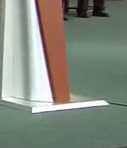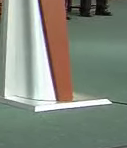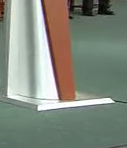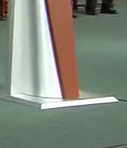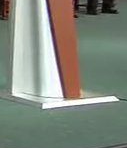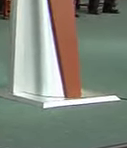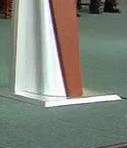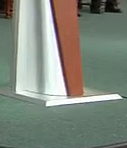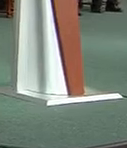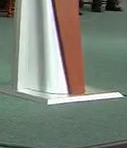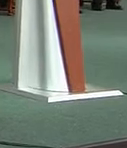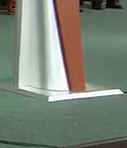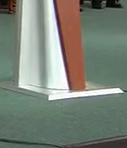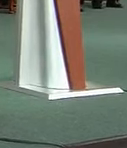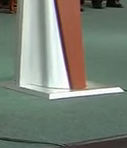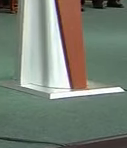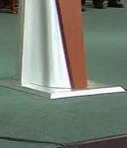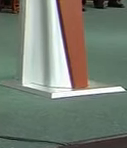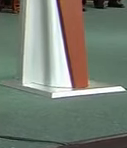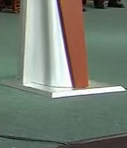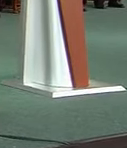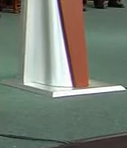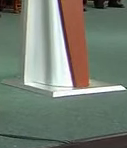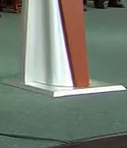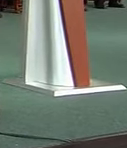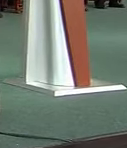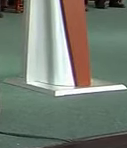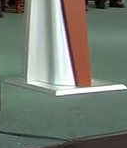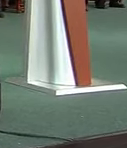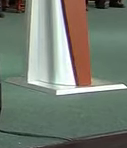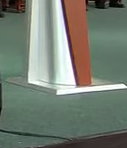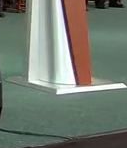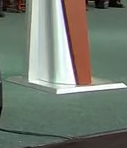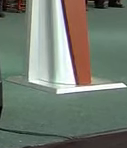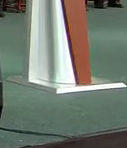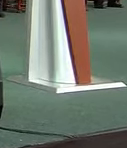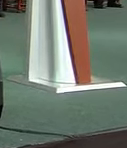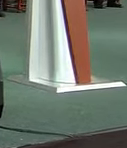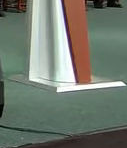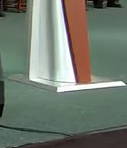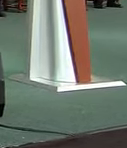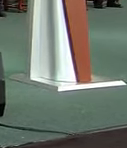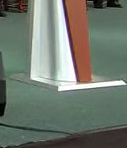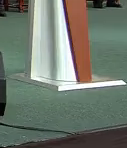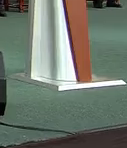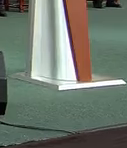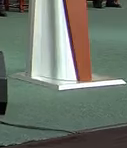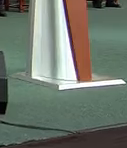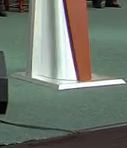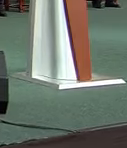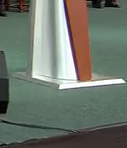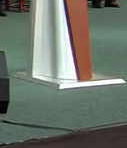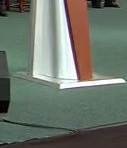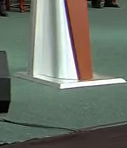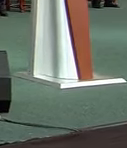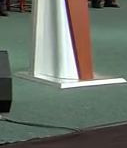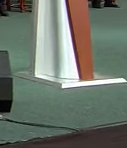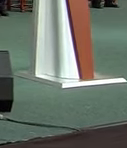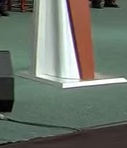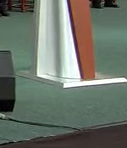fundador del periódico La Jornada, el periódico más cercano al pueblo en la historia reciente de México.